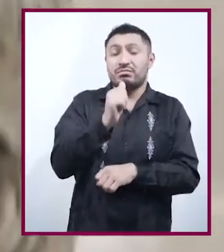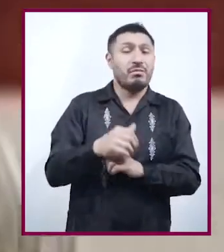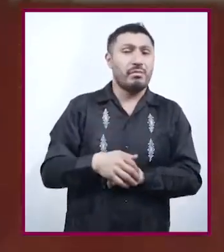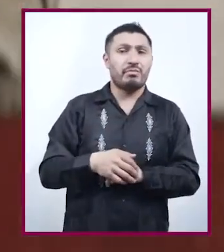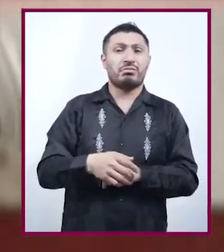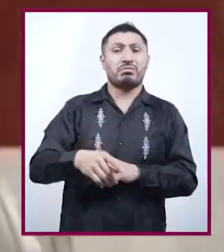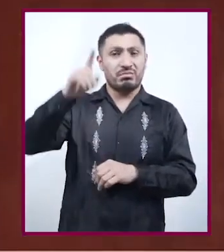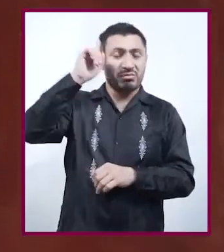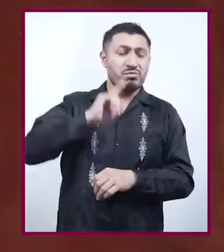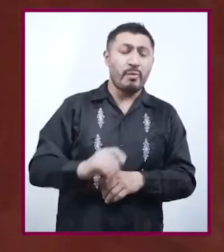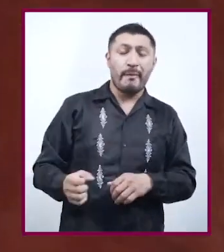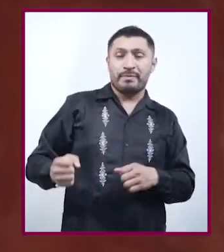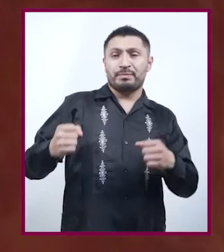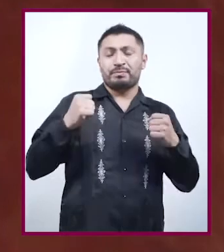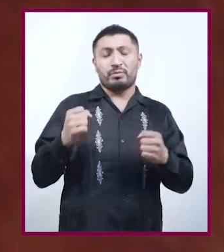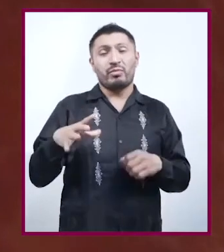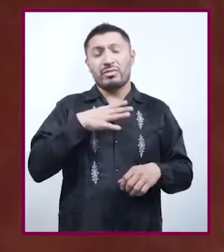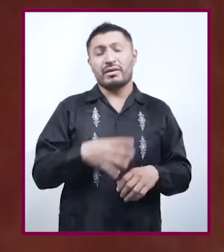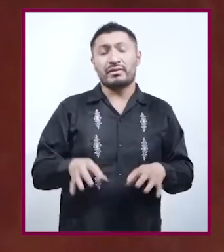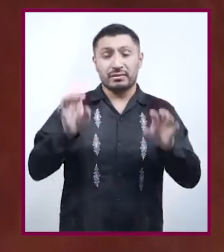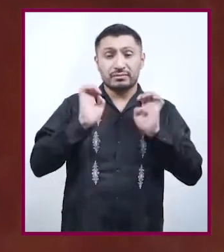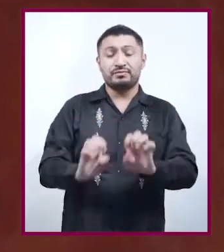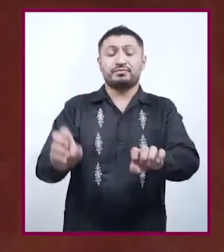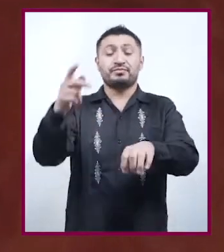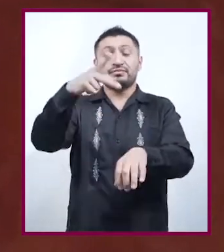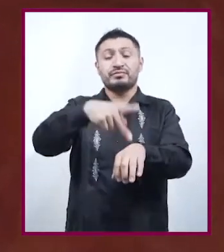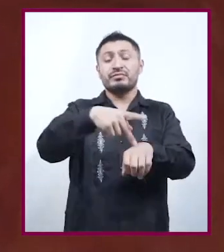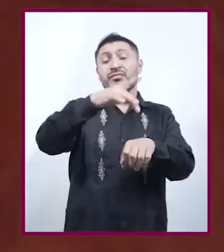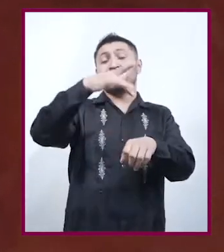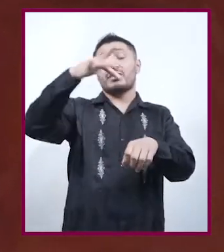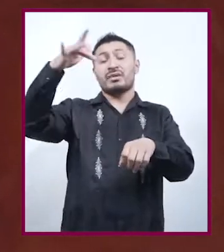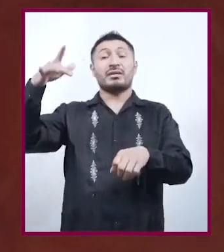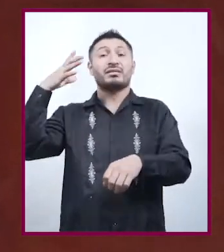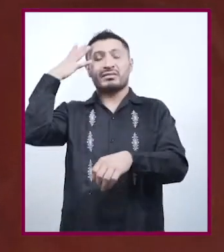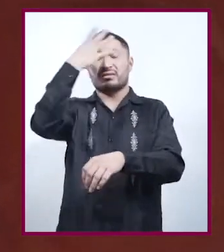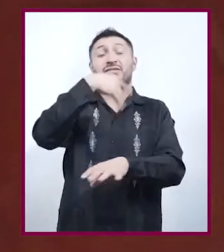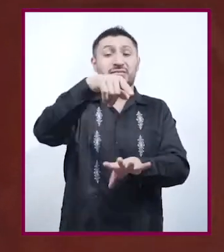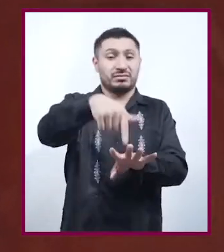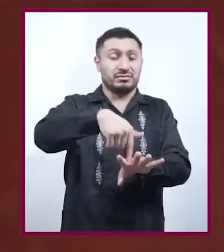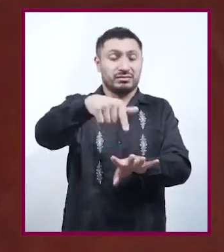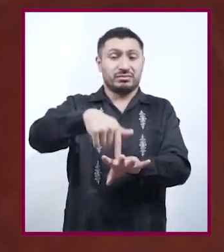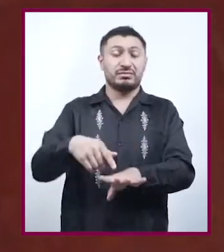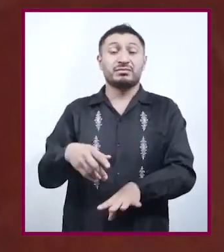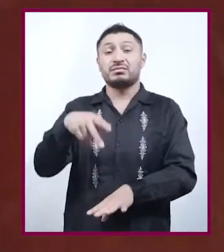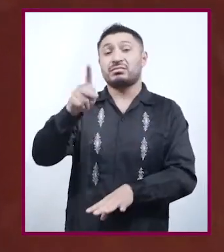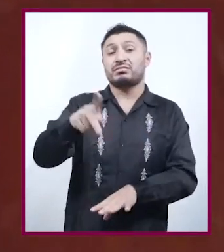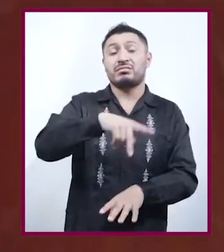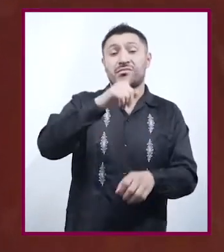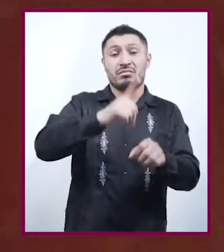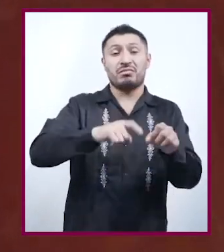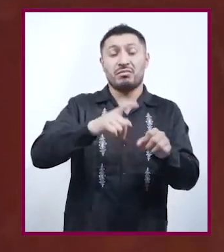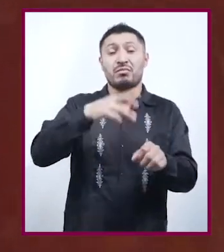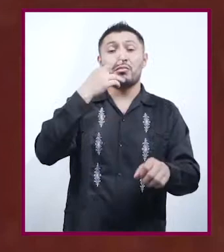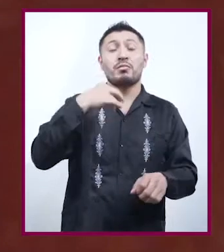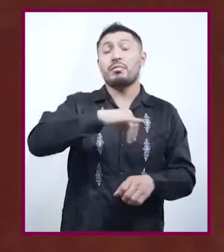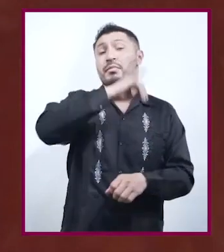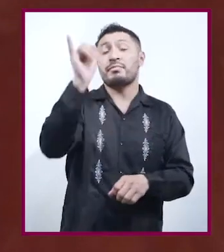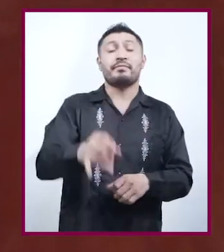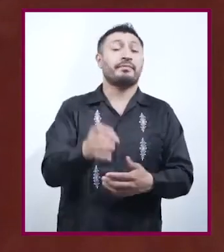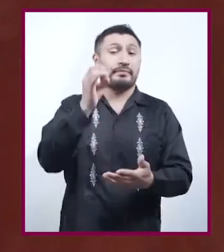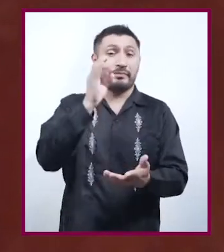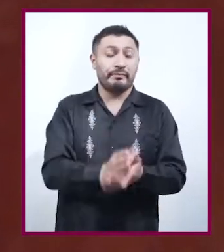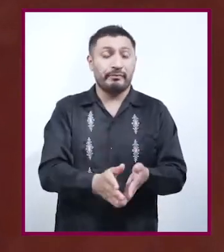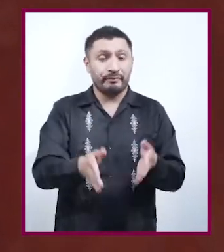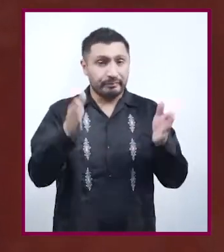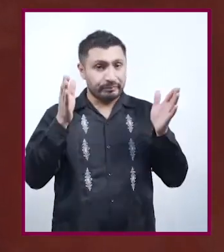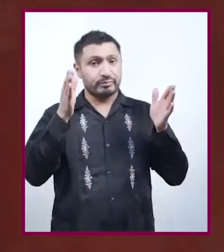pies. Las mujeres pudientes lucíamos lujosas piezas con perlas en piedras preciosas, pero nunca de color rojo,